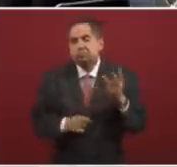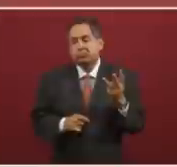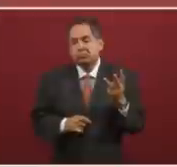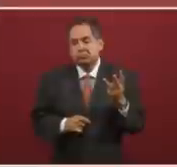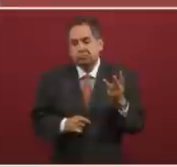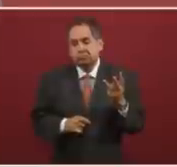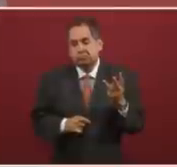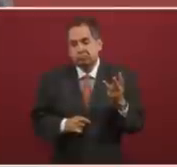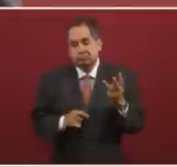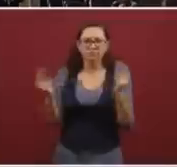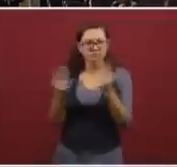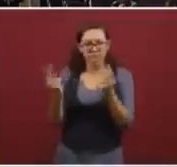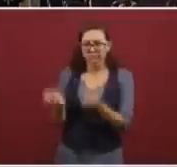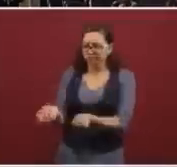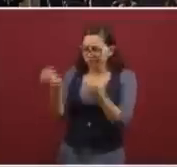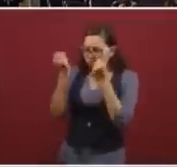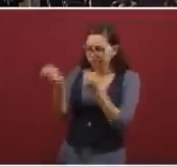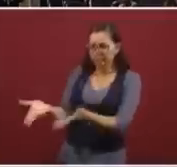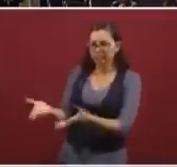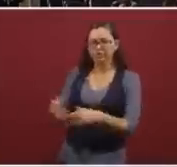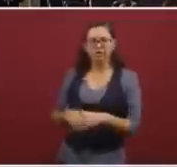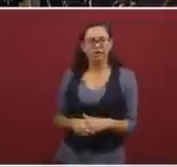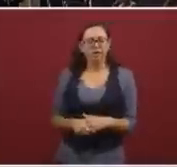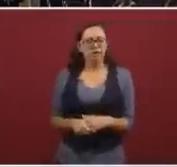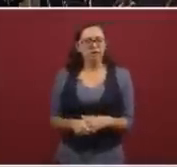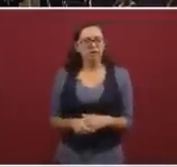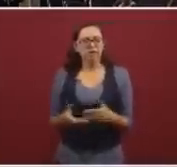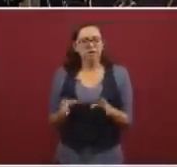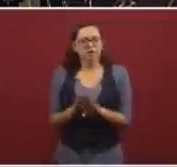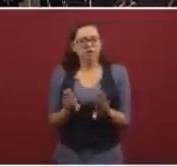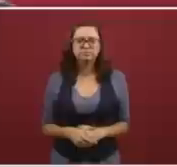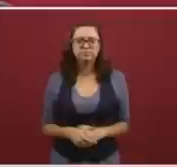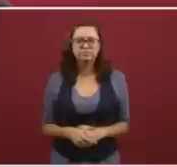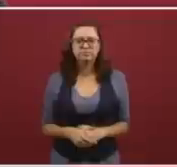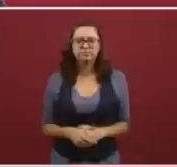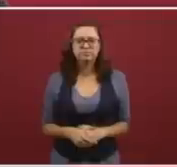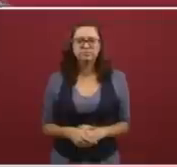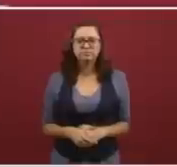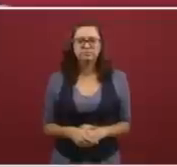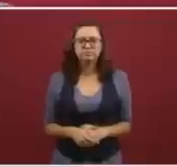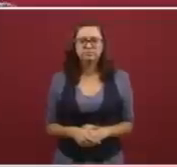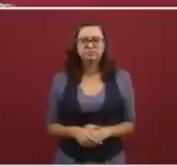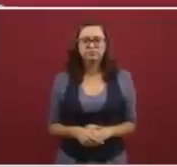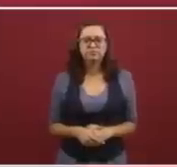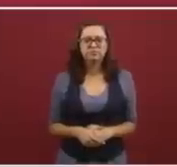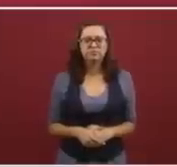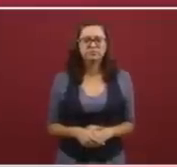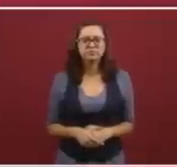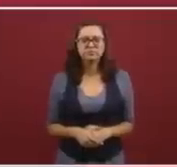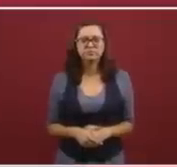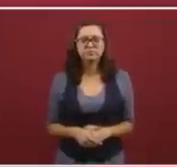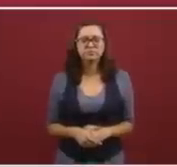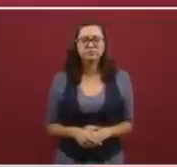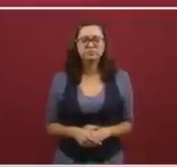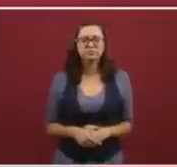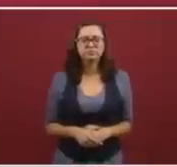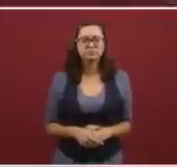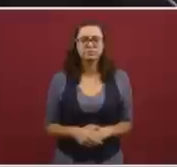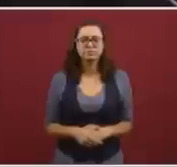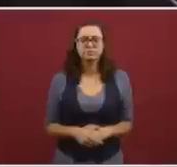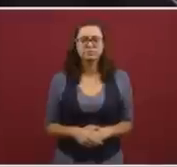el mandatario aseguró que se tiene un plan para detener la caída suizo el trabajo